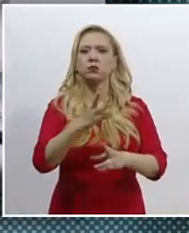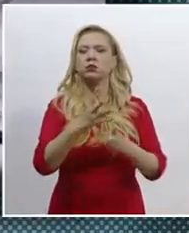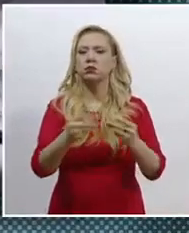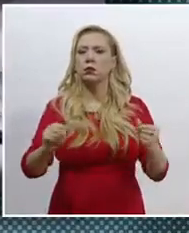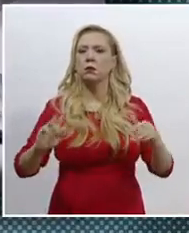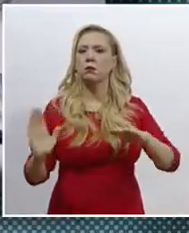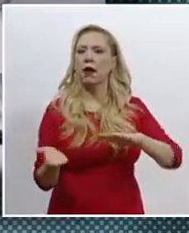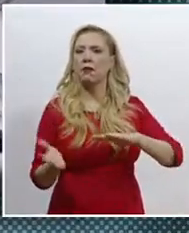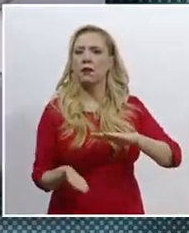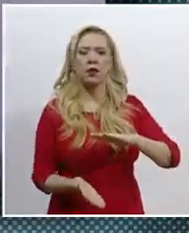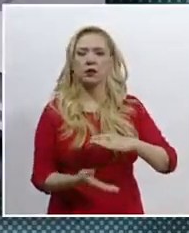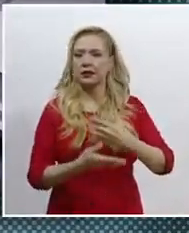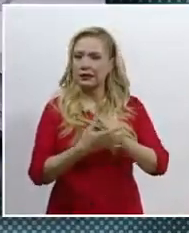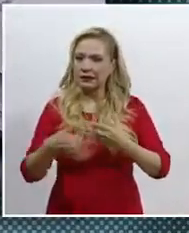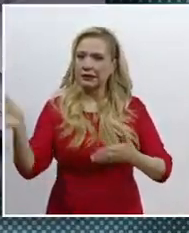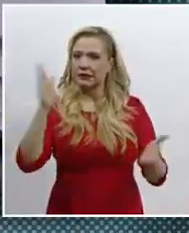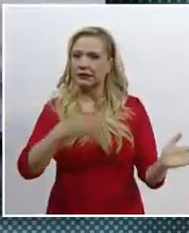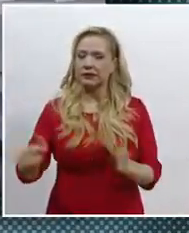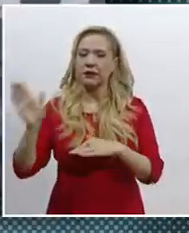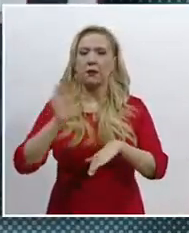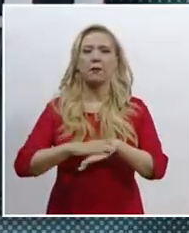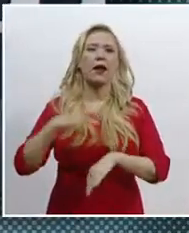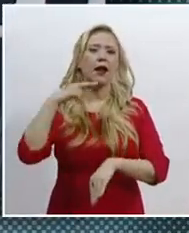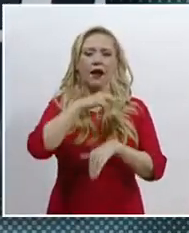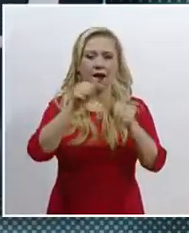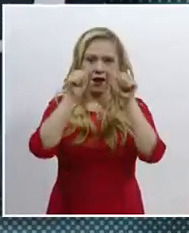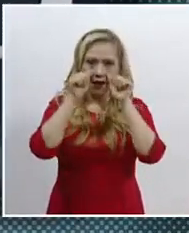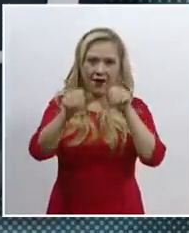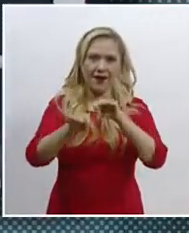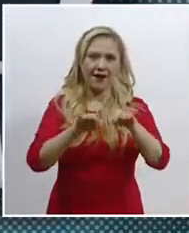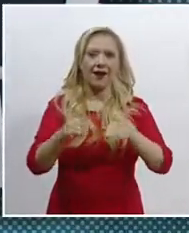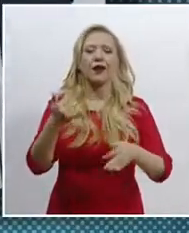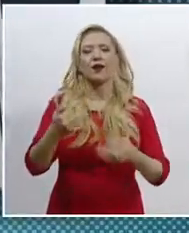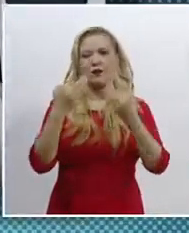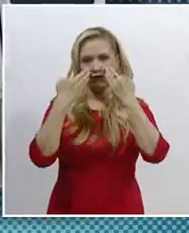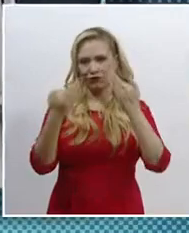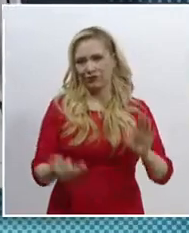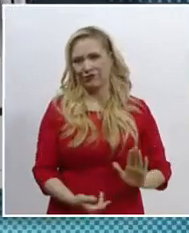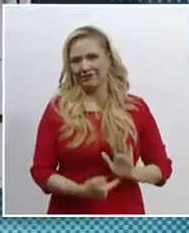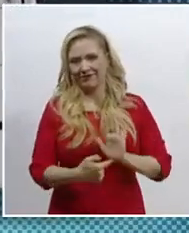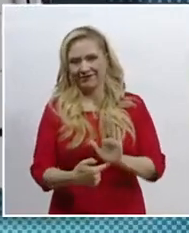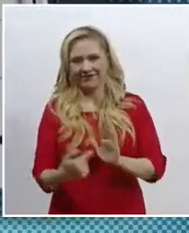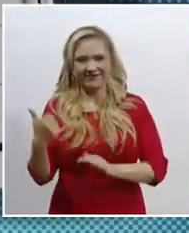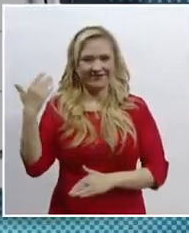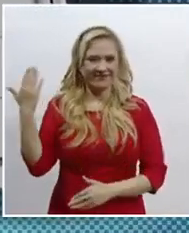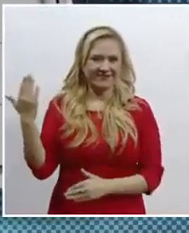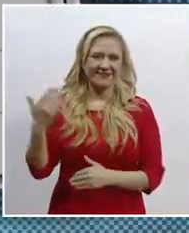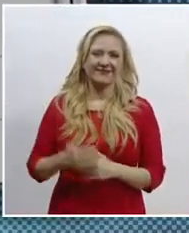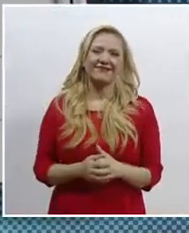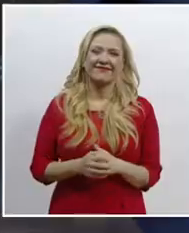para mejorar la rendición de cuentas. Para el canal del Poder Judicial de la Federación, Jesús Daza.